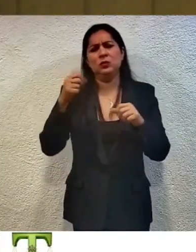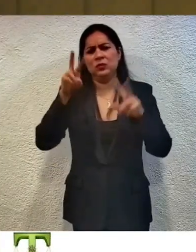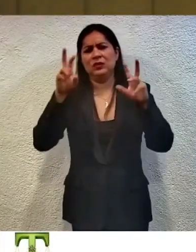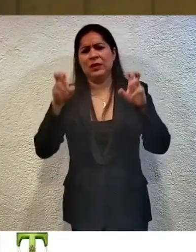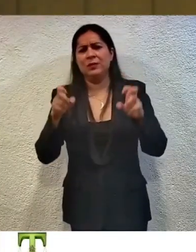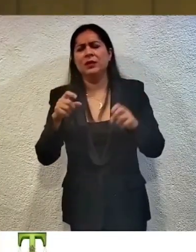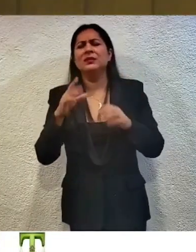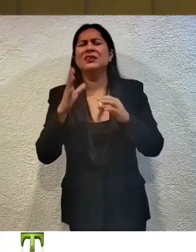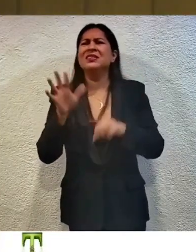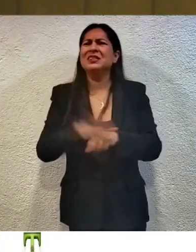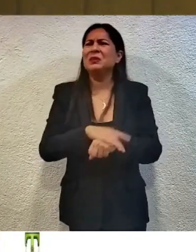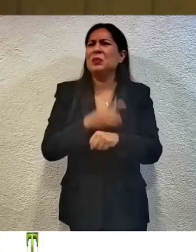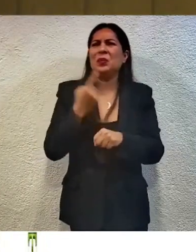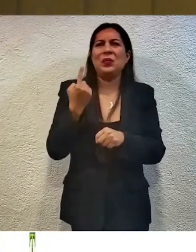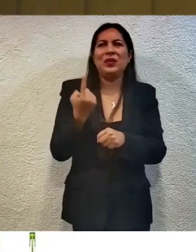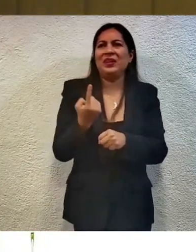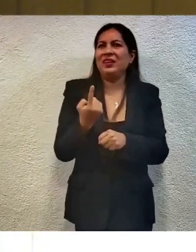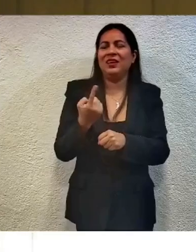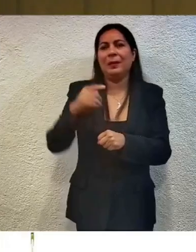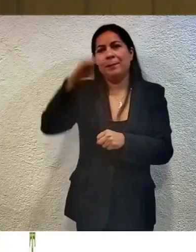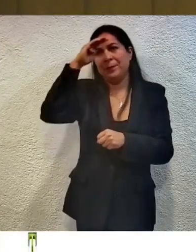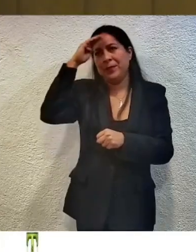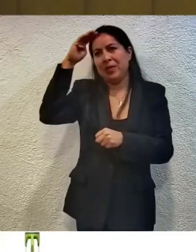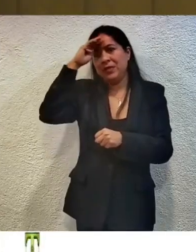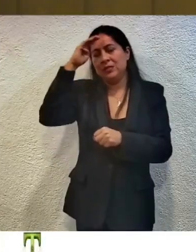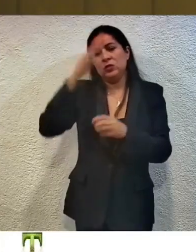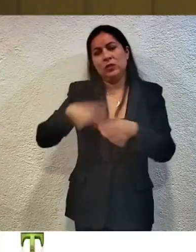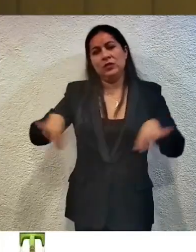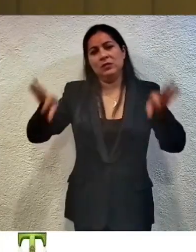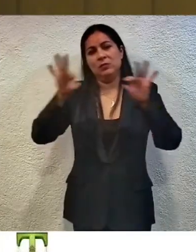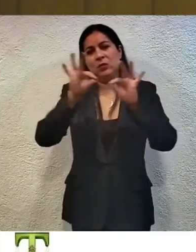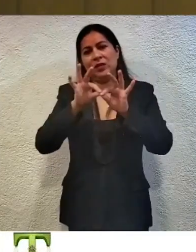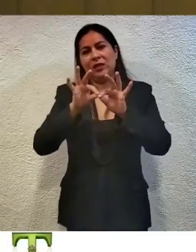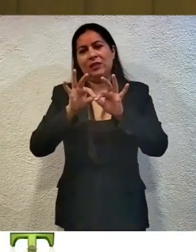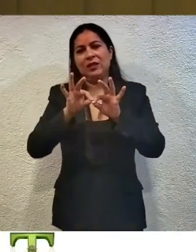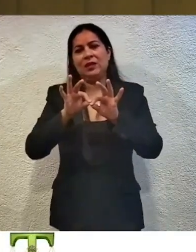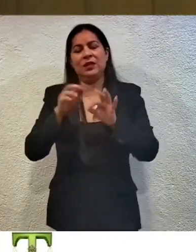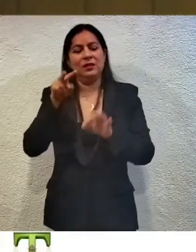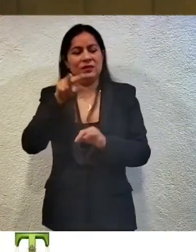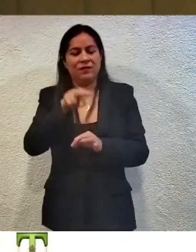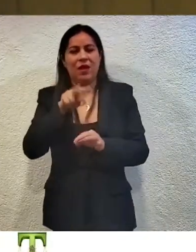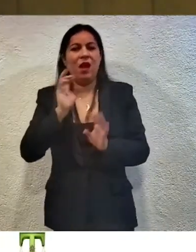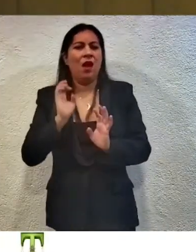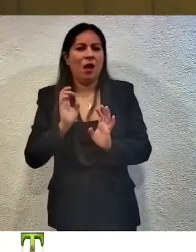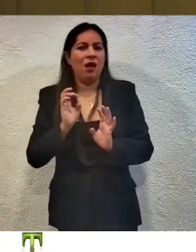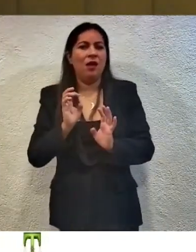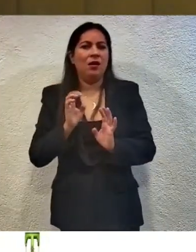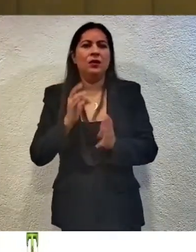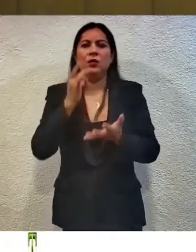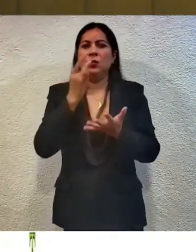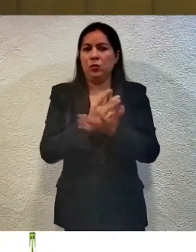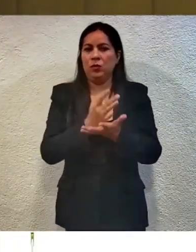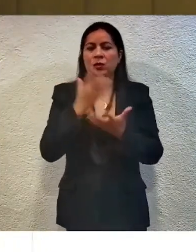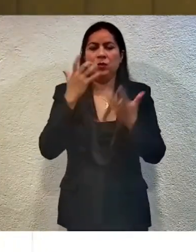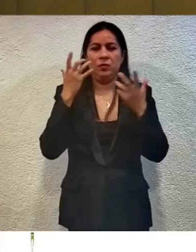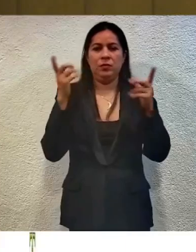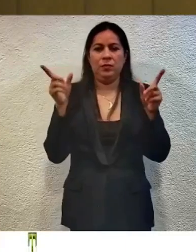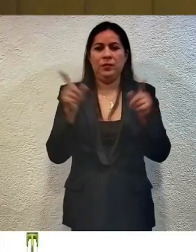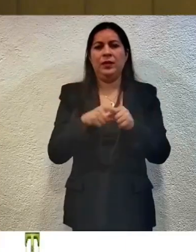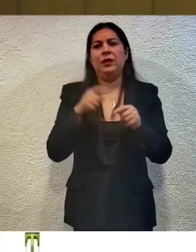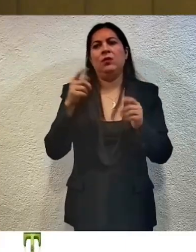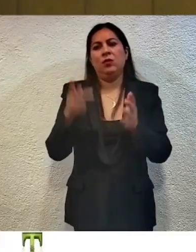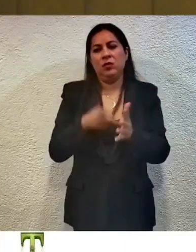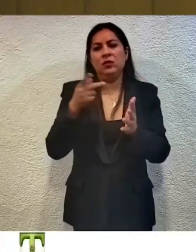¿Y por qué considero que es importante que se vea? Y solamente para no